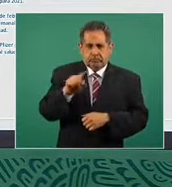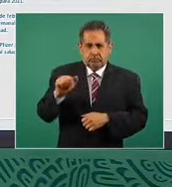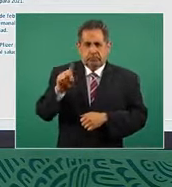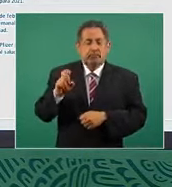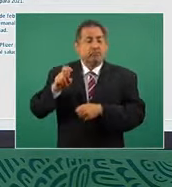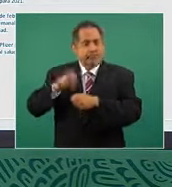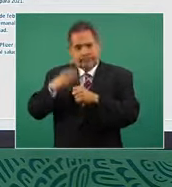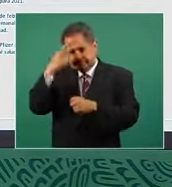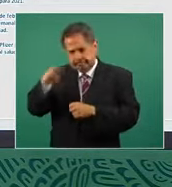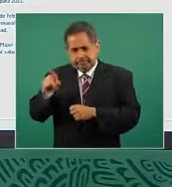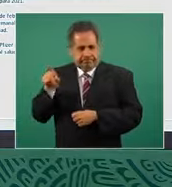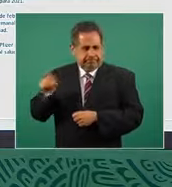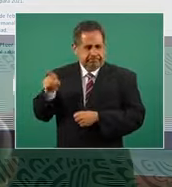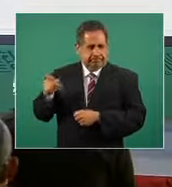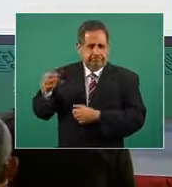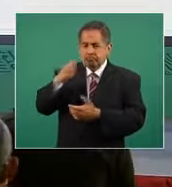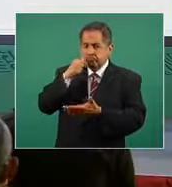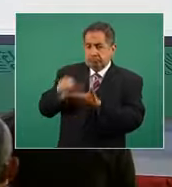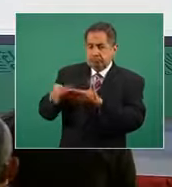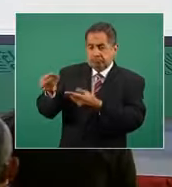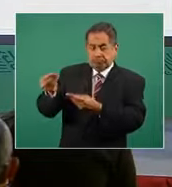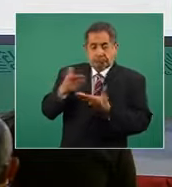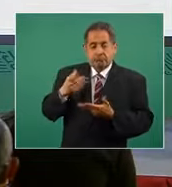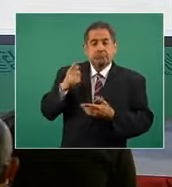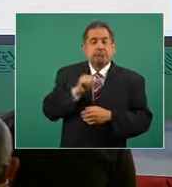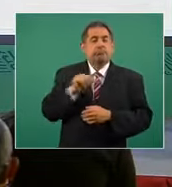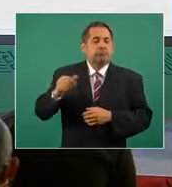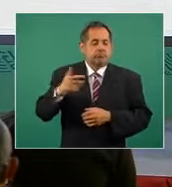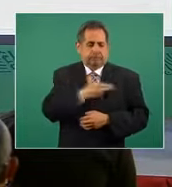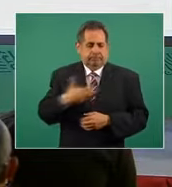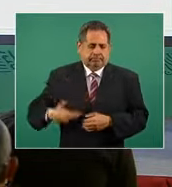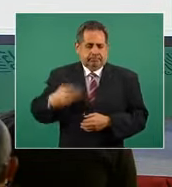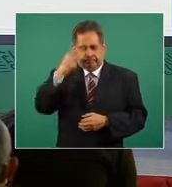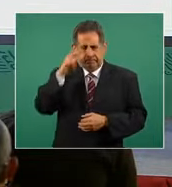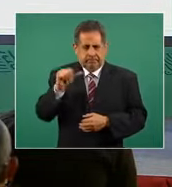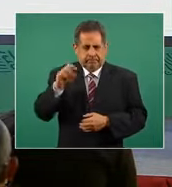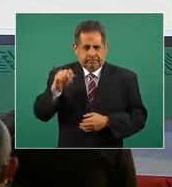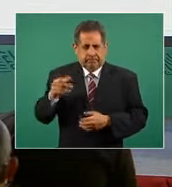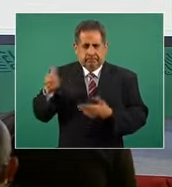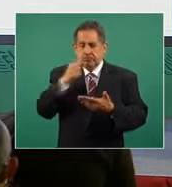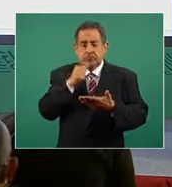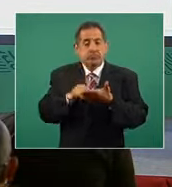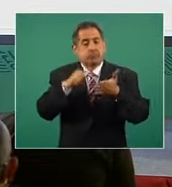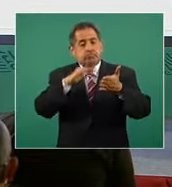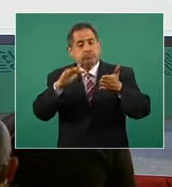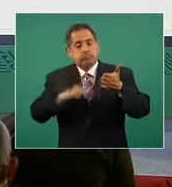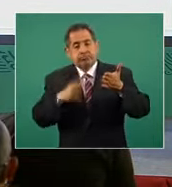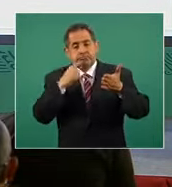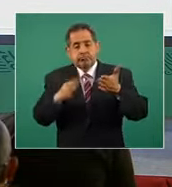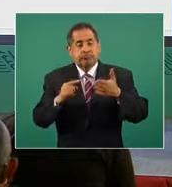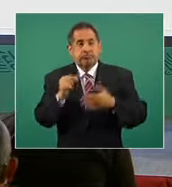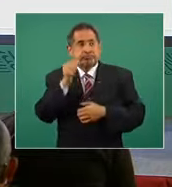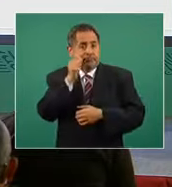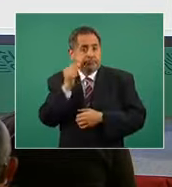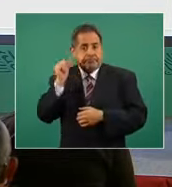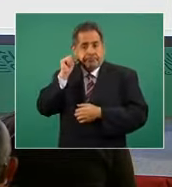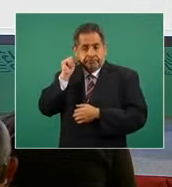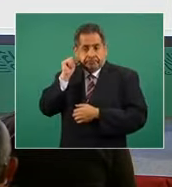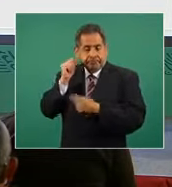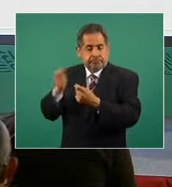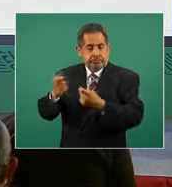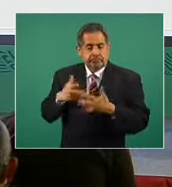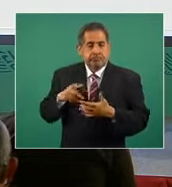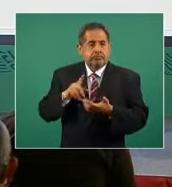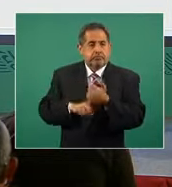México, dirigida al señor presidente de la República, que dice lo siguiente. Esta se recibió el día de ayer a